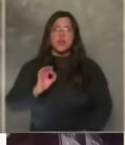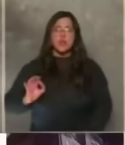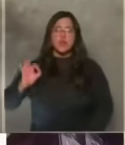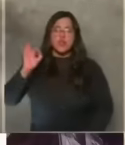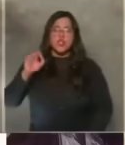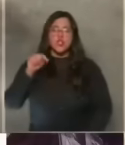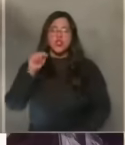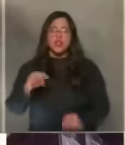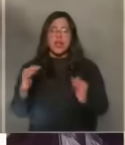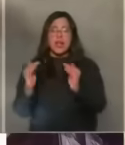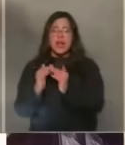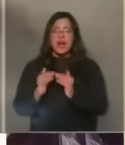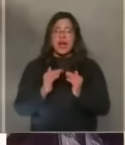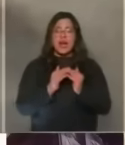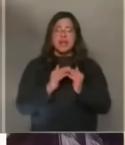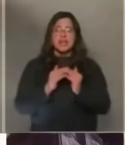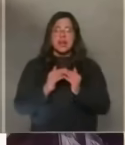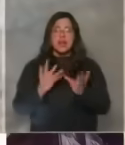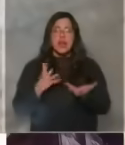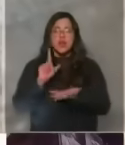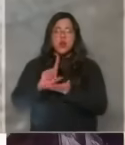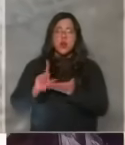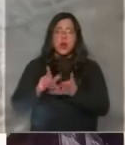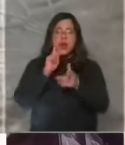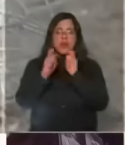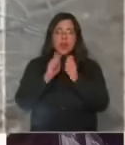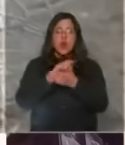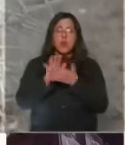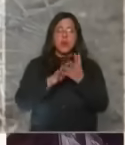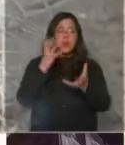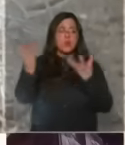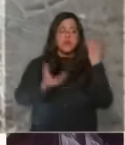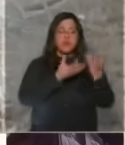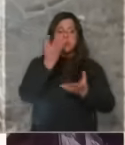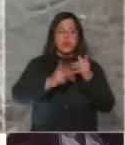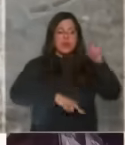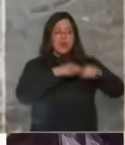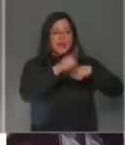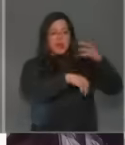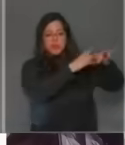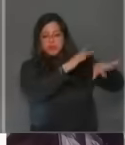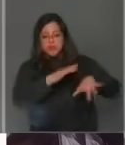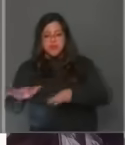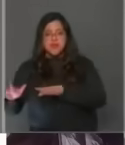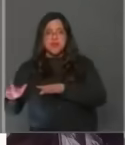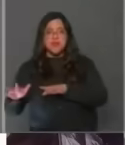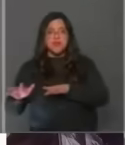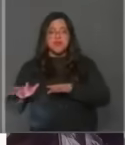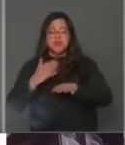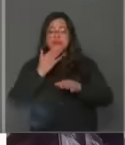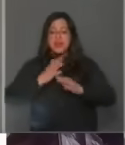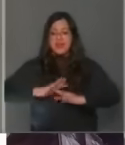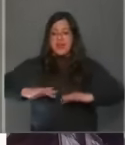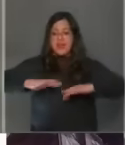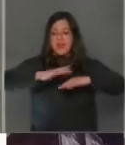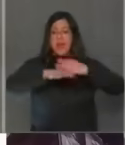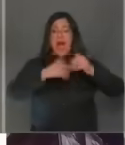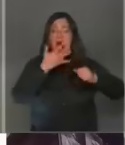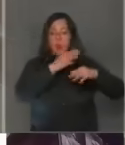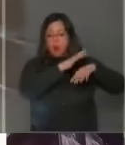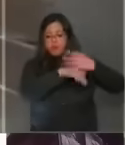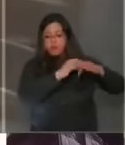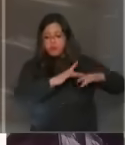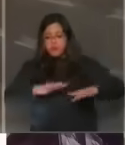de estas casas se emplazan en zonas de riesgo como incendios remoción de masas avalanchas desbordes y también muchos de sus